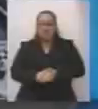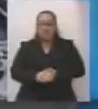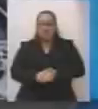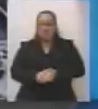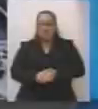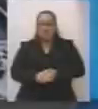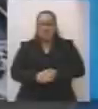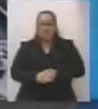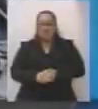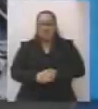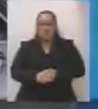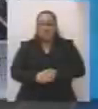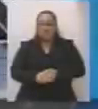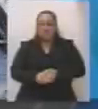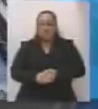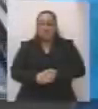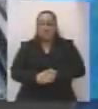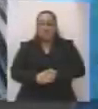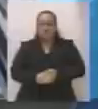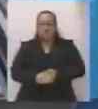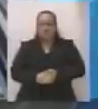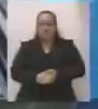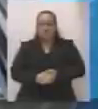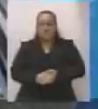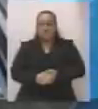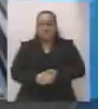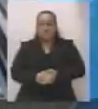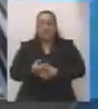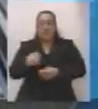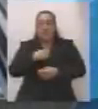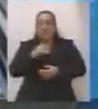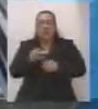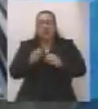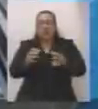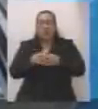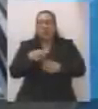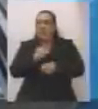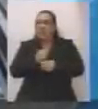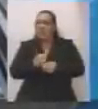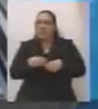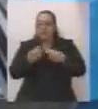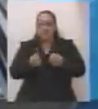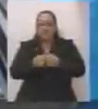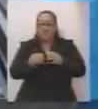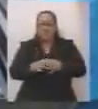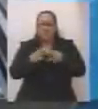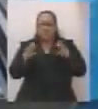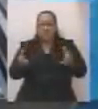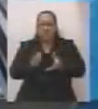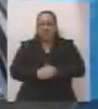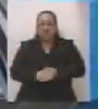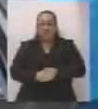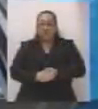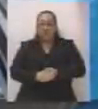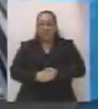Entendamos todos que incrementar el nivel de calificación de nuestros trabajadores urbanos y rurales y ampliar la masa crítica